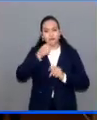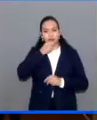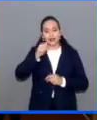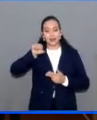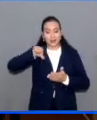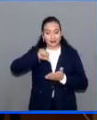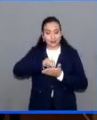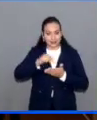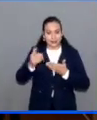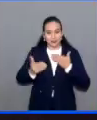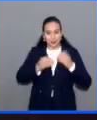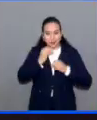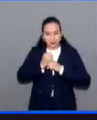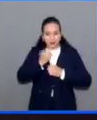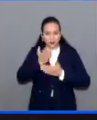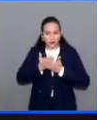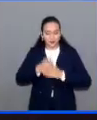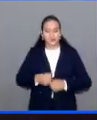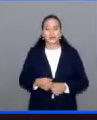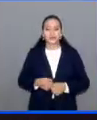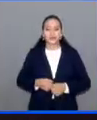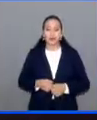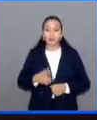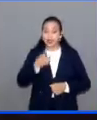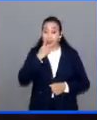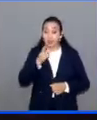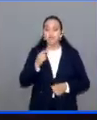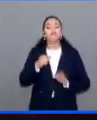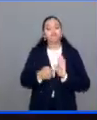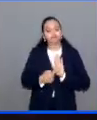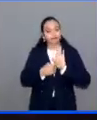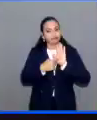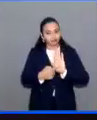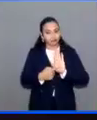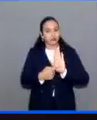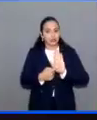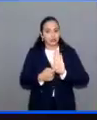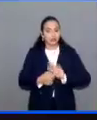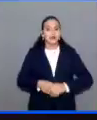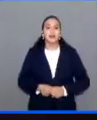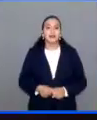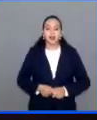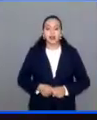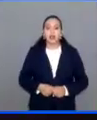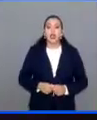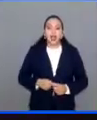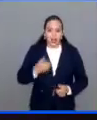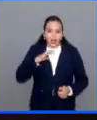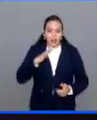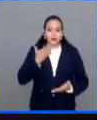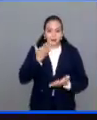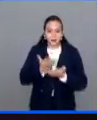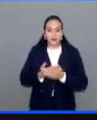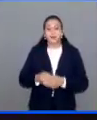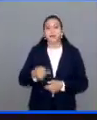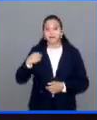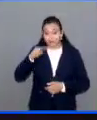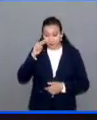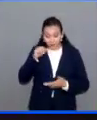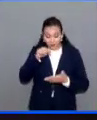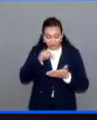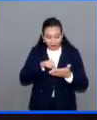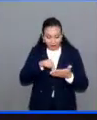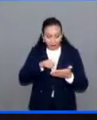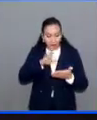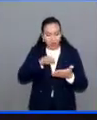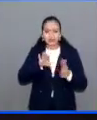y Presupuestaria, se dieron a conocer las implicaciones de la propuesta. De hecho, lo que vemos es un mayor endeudamiento